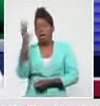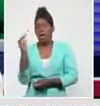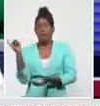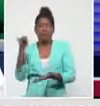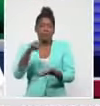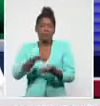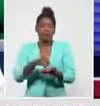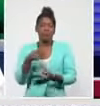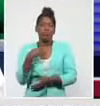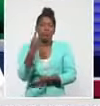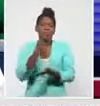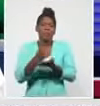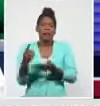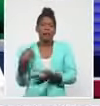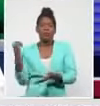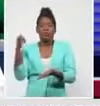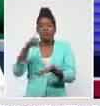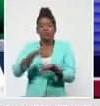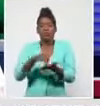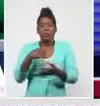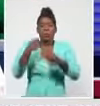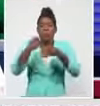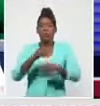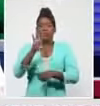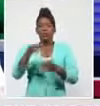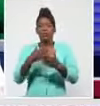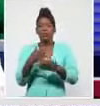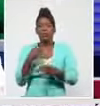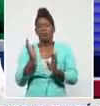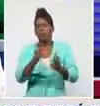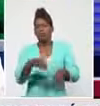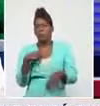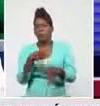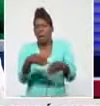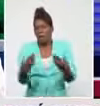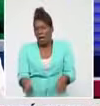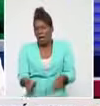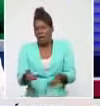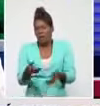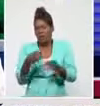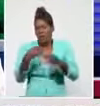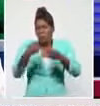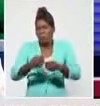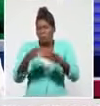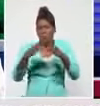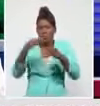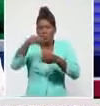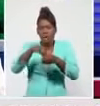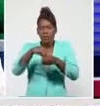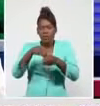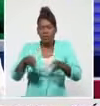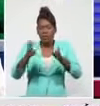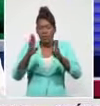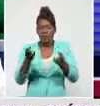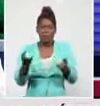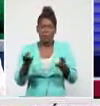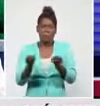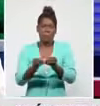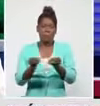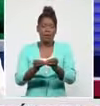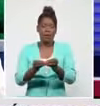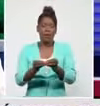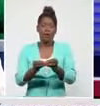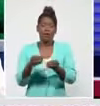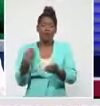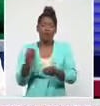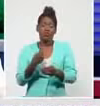días, bueno, pues realmente no vengo. Yo sí estoy seguro, fíjense, no es que yo pongo en tela de juicio, yo sí estoy